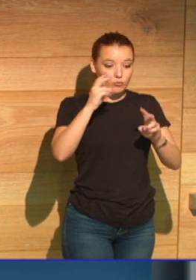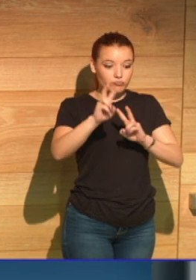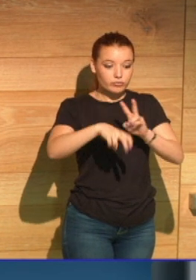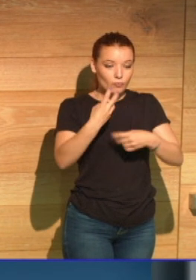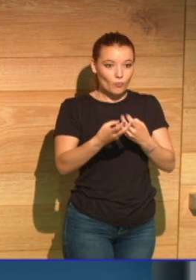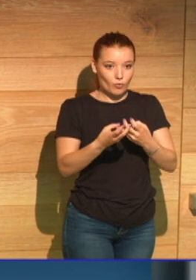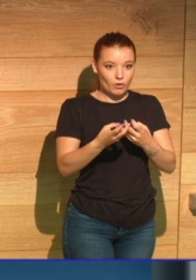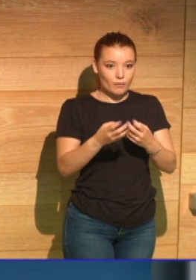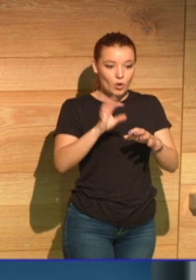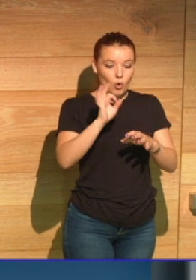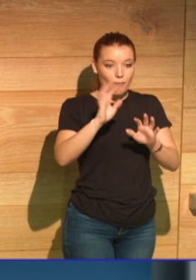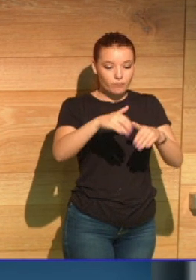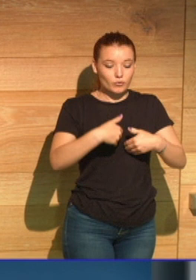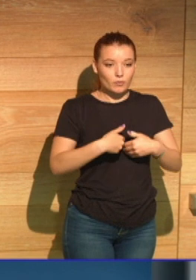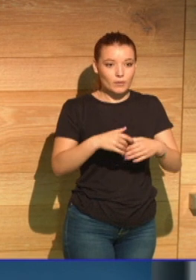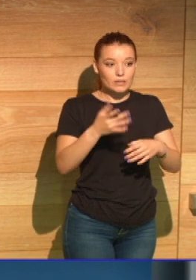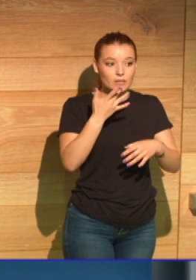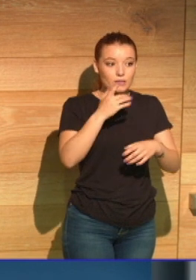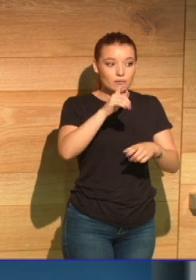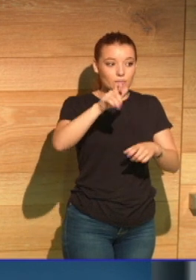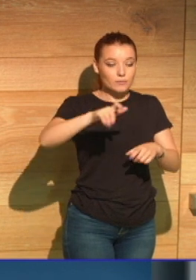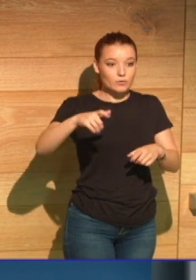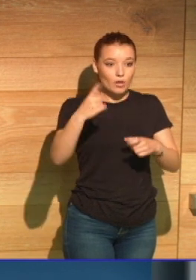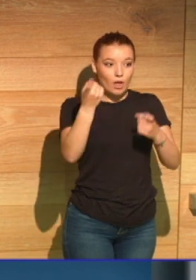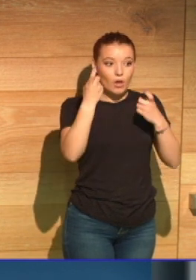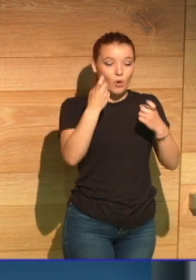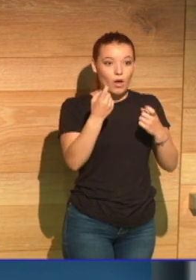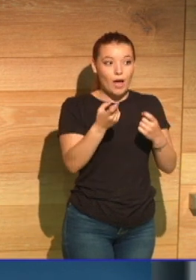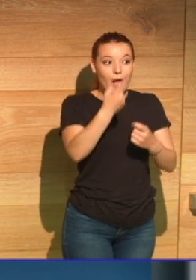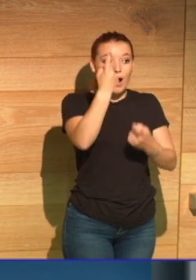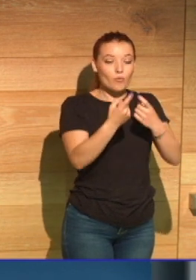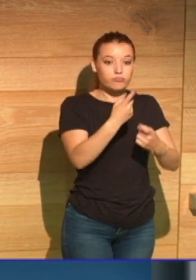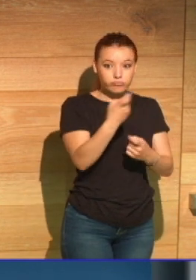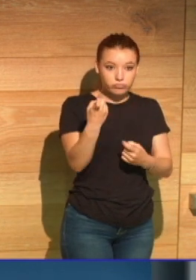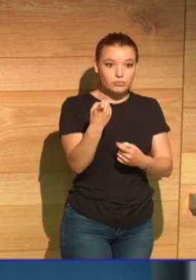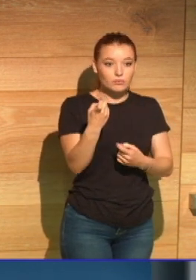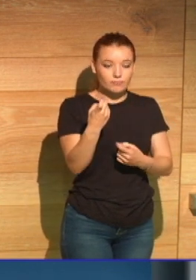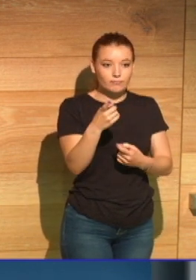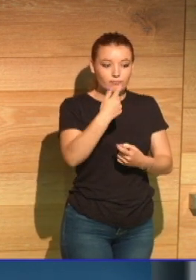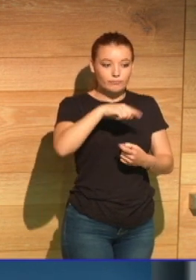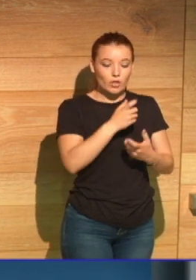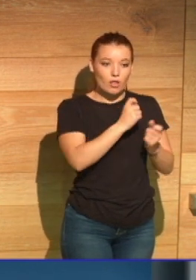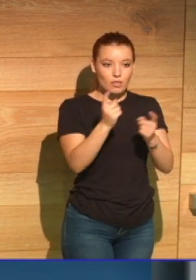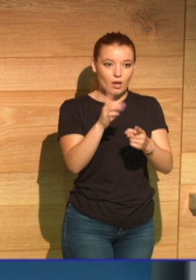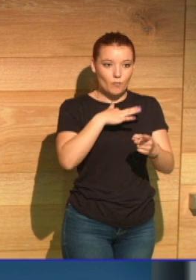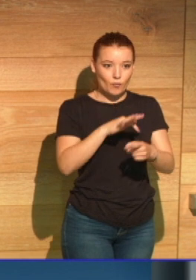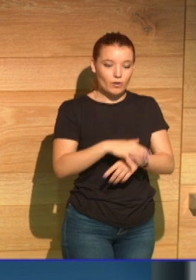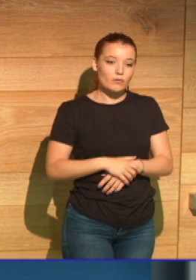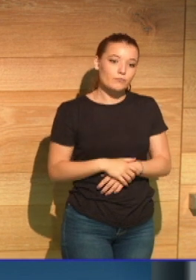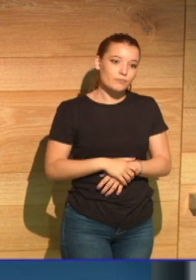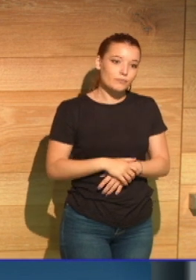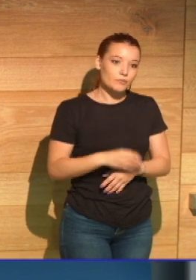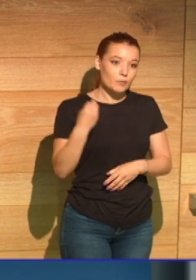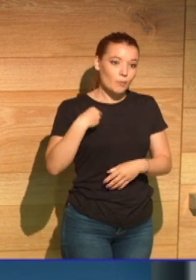si es que algunos alumnos y alumnas lo necesitaran. Y este ejercicio de podernos convertir y de funcionar y de trabajar en medio de